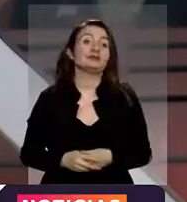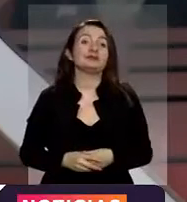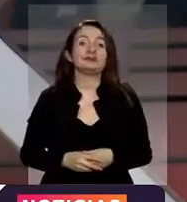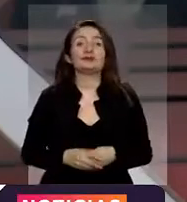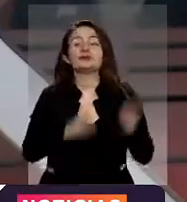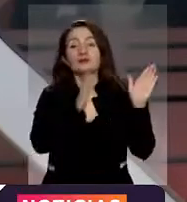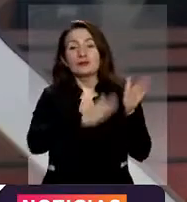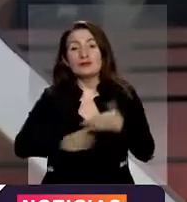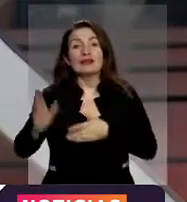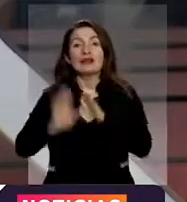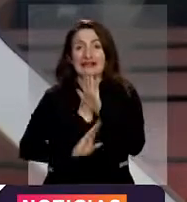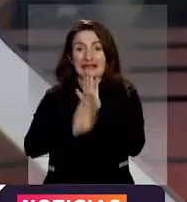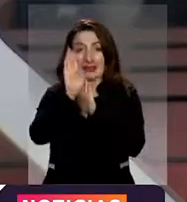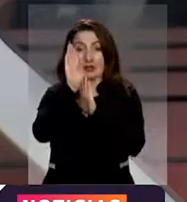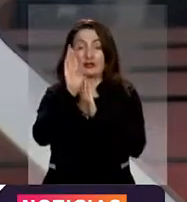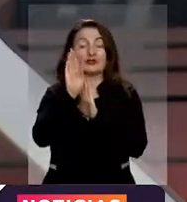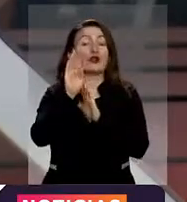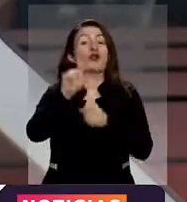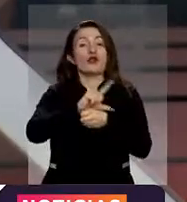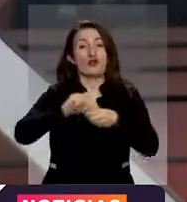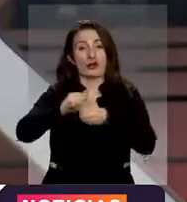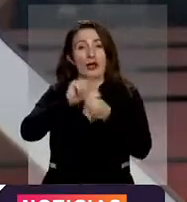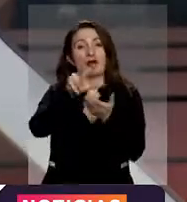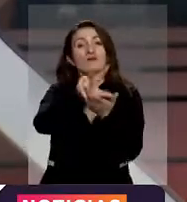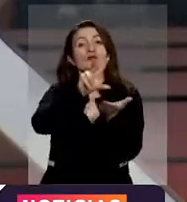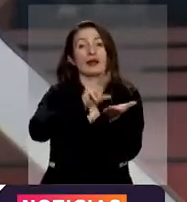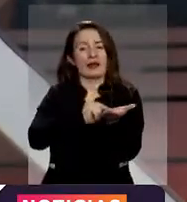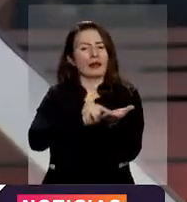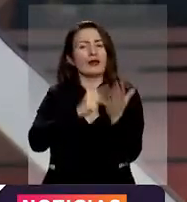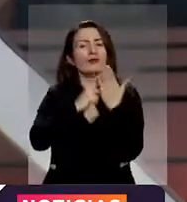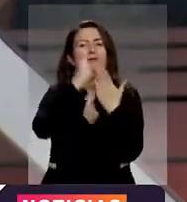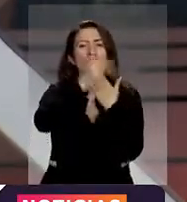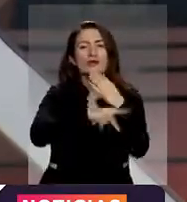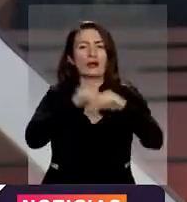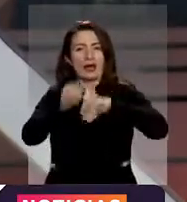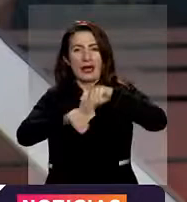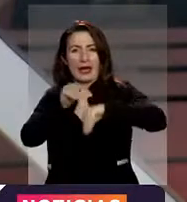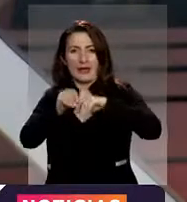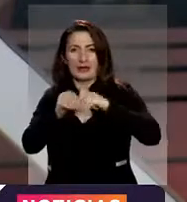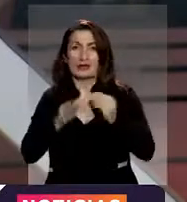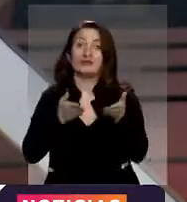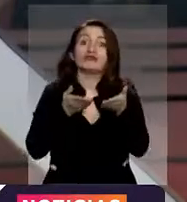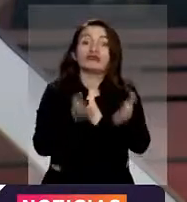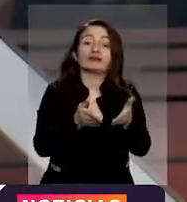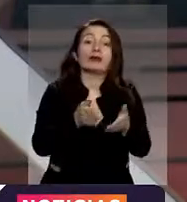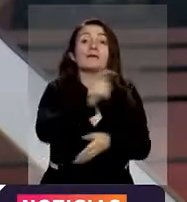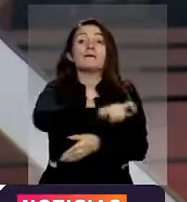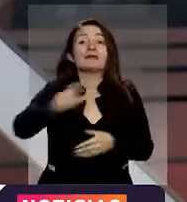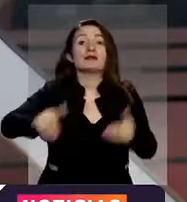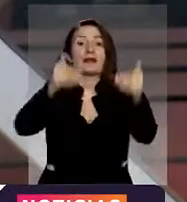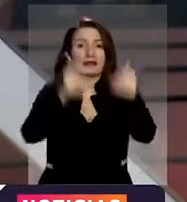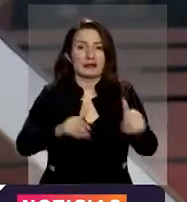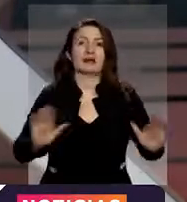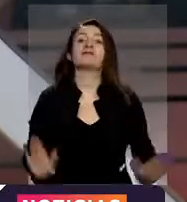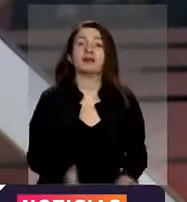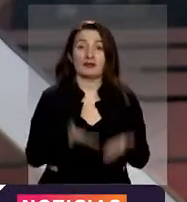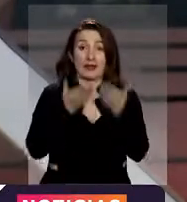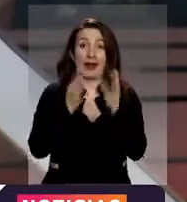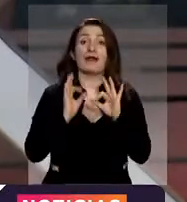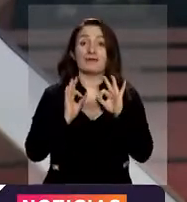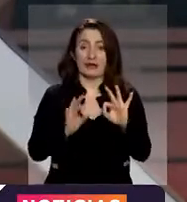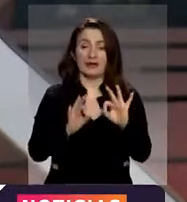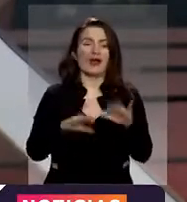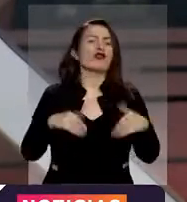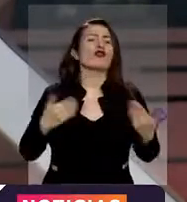El Plan de Desarrollo Local de Puente Aranda se realiza un proyecto encaminado a favorecer a la población con discapacidad para mejorar su calidad de vida